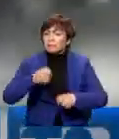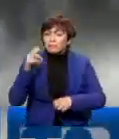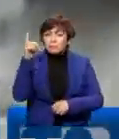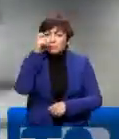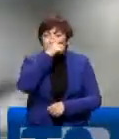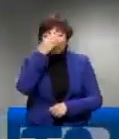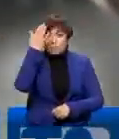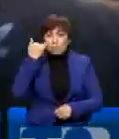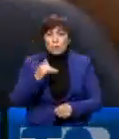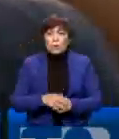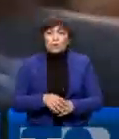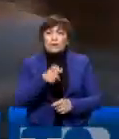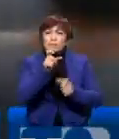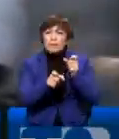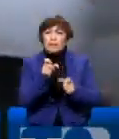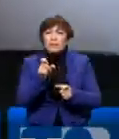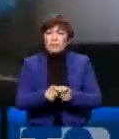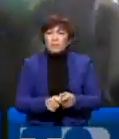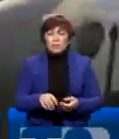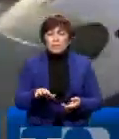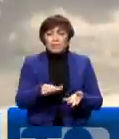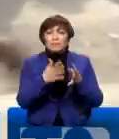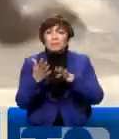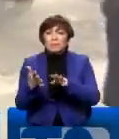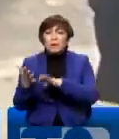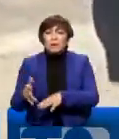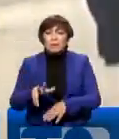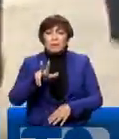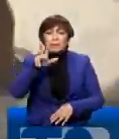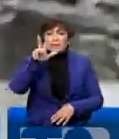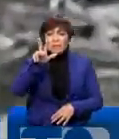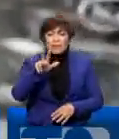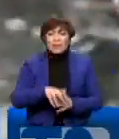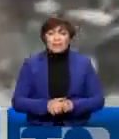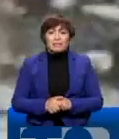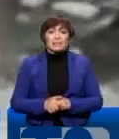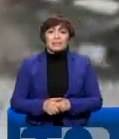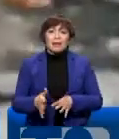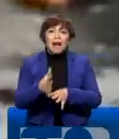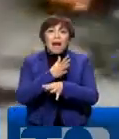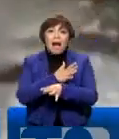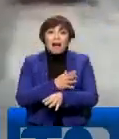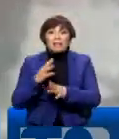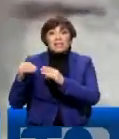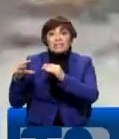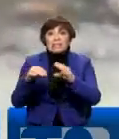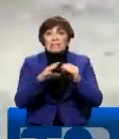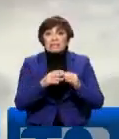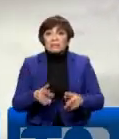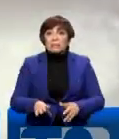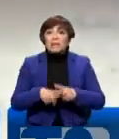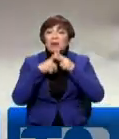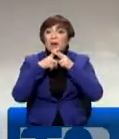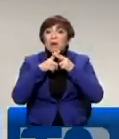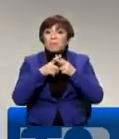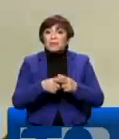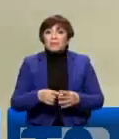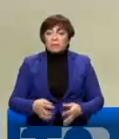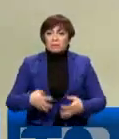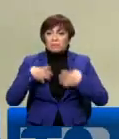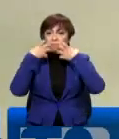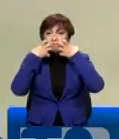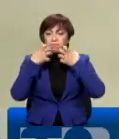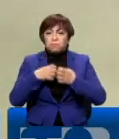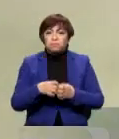debido a que el linchamiento de 3 personas, 2 hombres y una mujer, ocurrió a partir de un rumor y todo el pueblo de Pozorja se levantó.